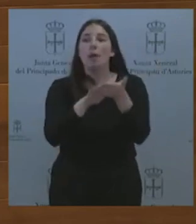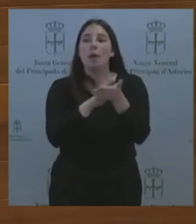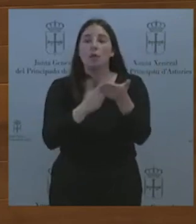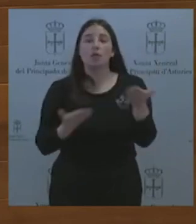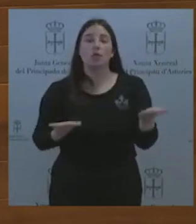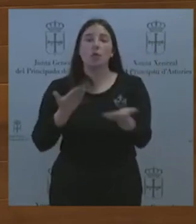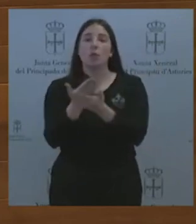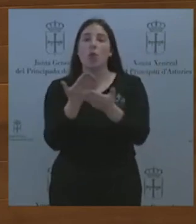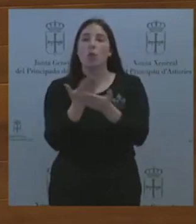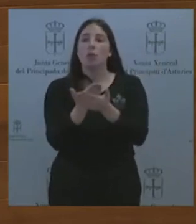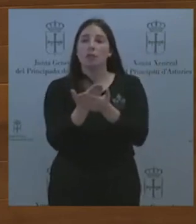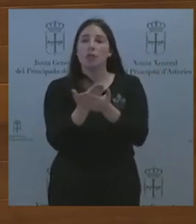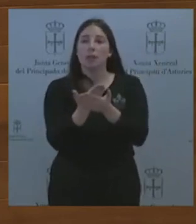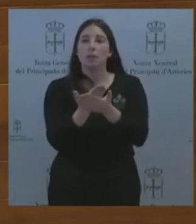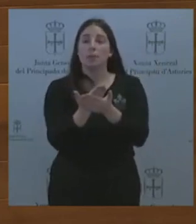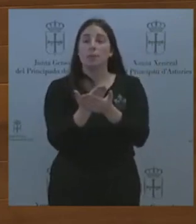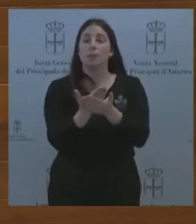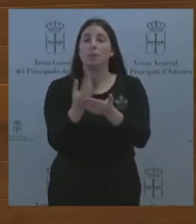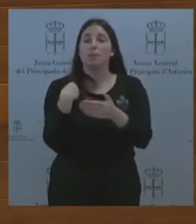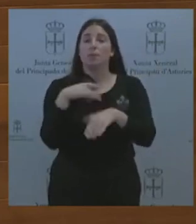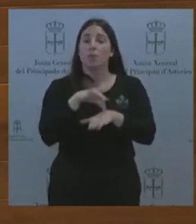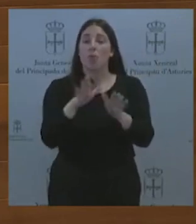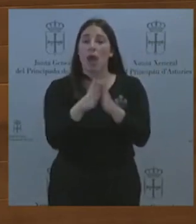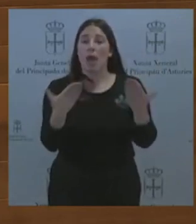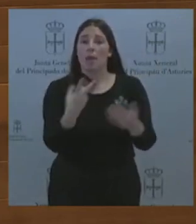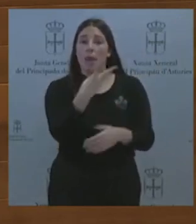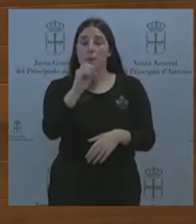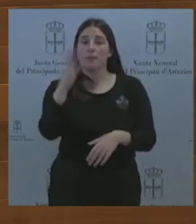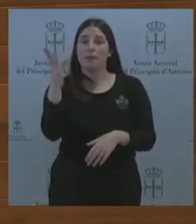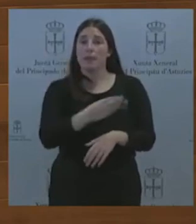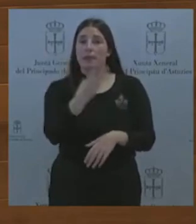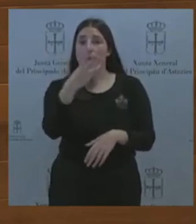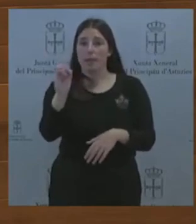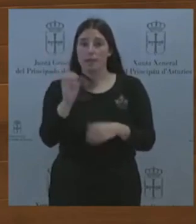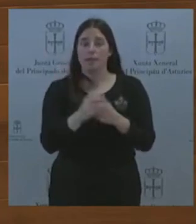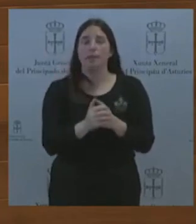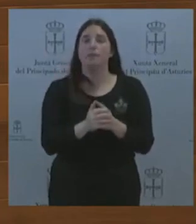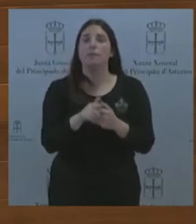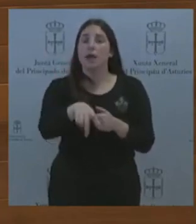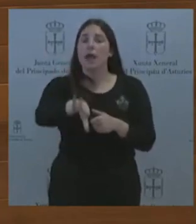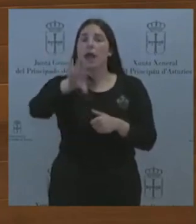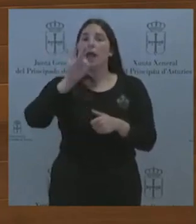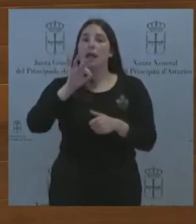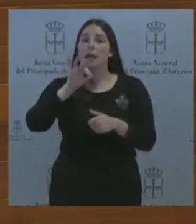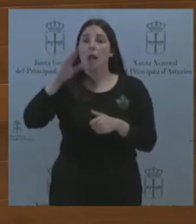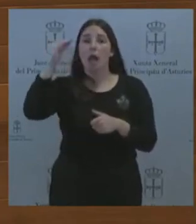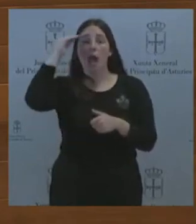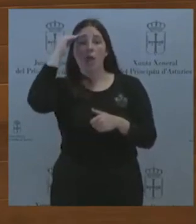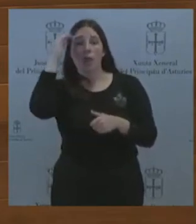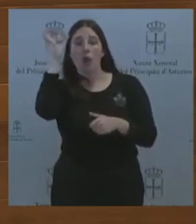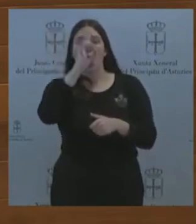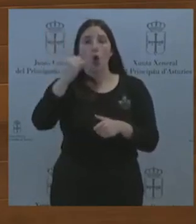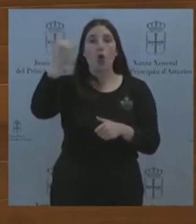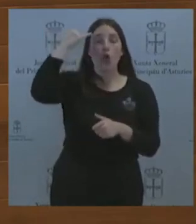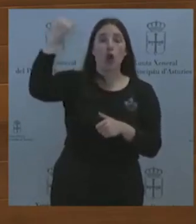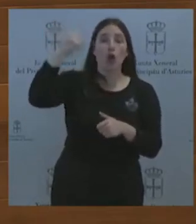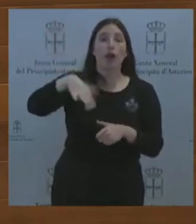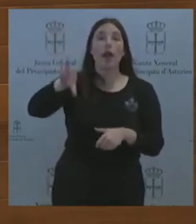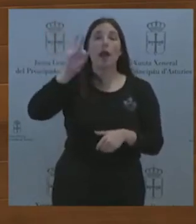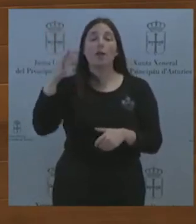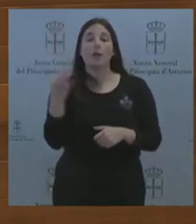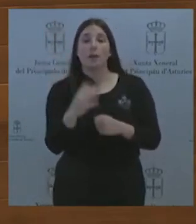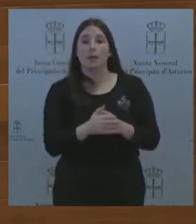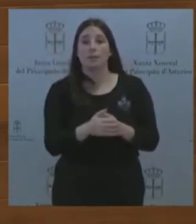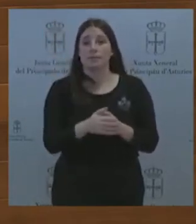Agenda 2030. Habrá que elegir entre razón o ideología, habrá que elegir entre sentido común o doctrina, entre